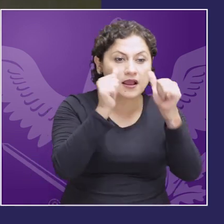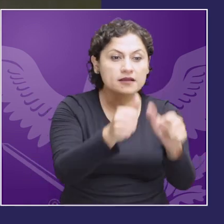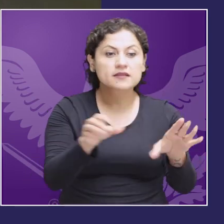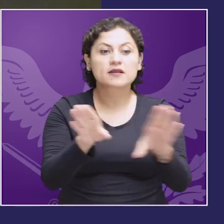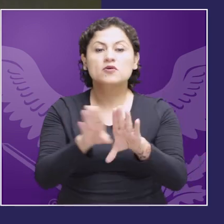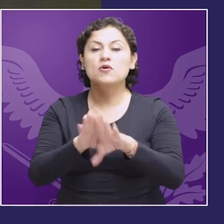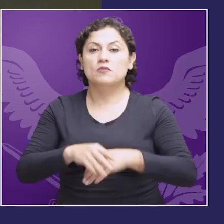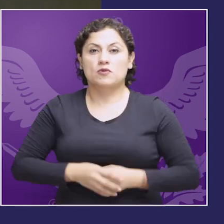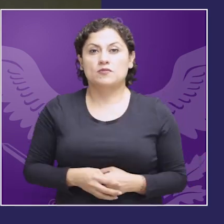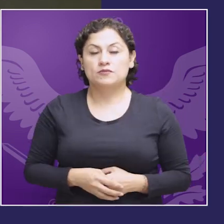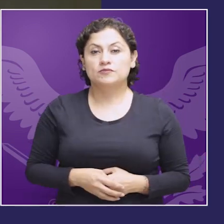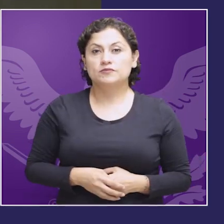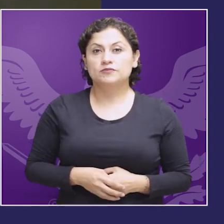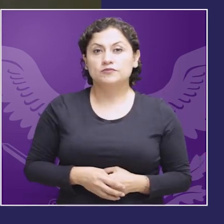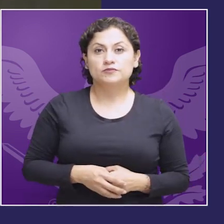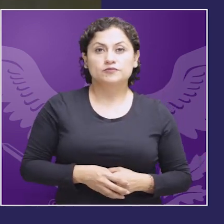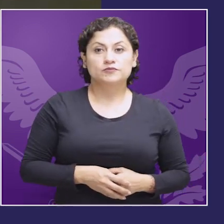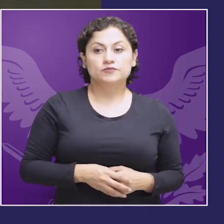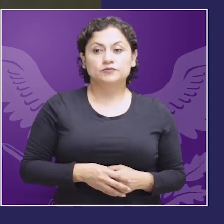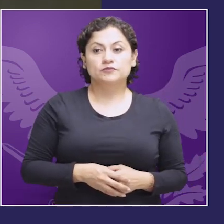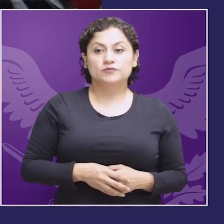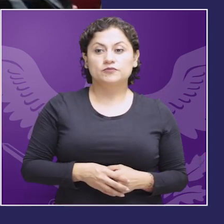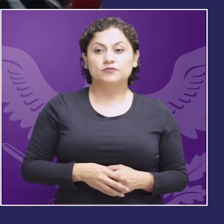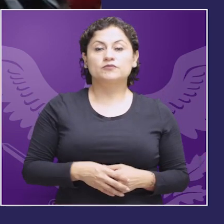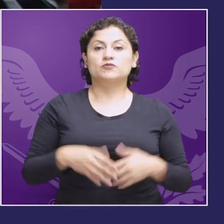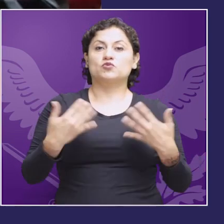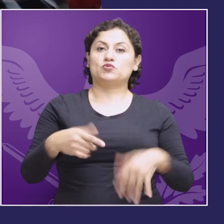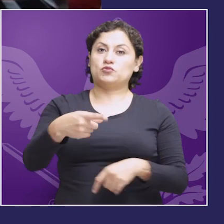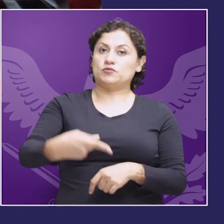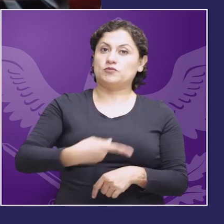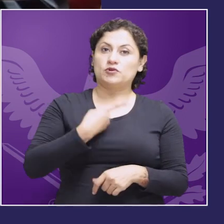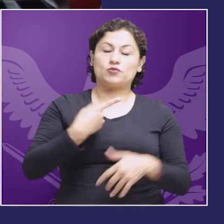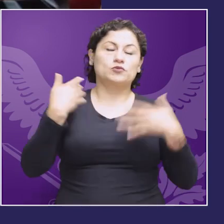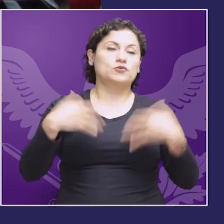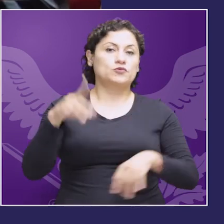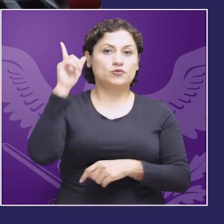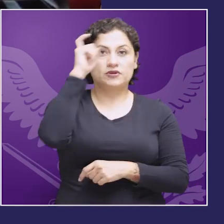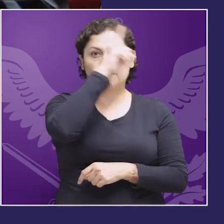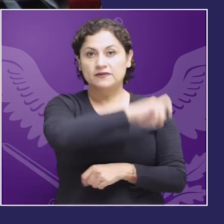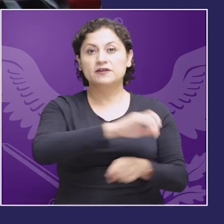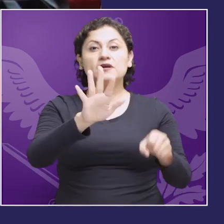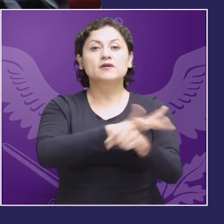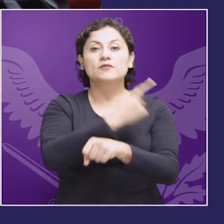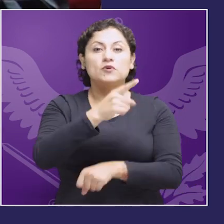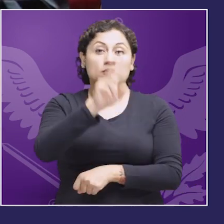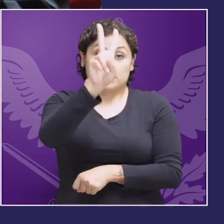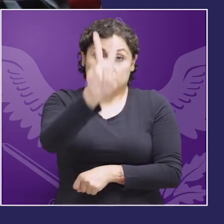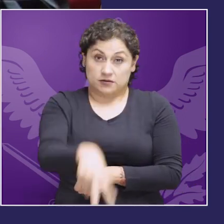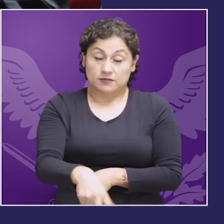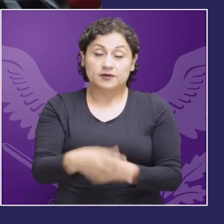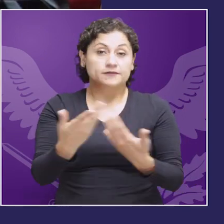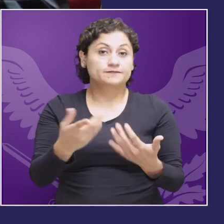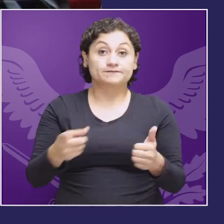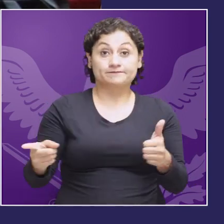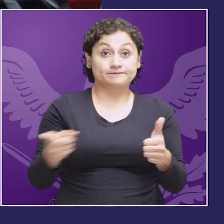¿Cuál sería la prevención para estos discursos antiderechos? Todo tuyo. Esta es la pregunta del año,